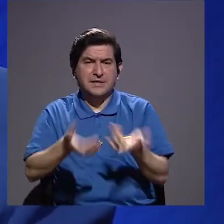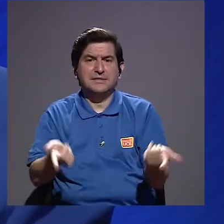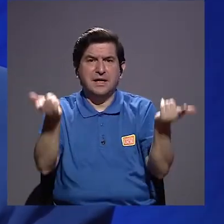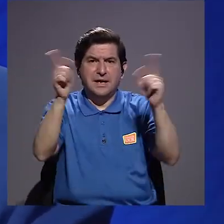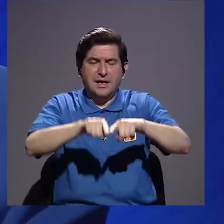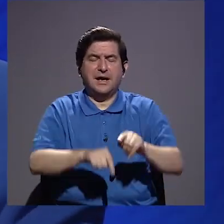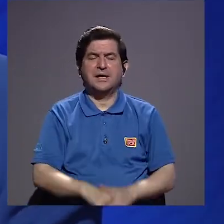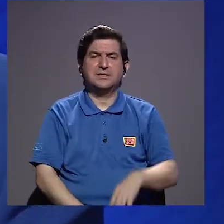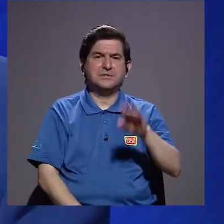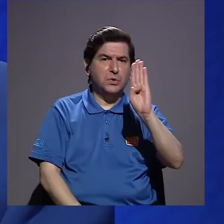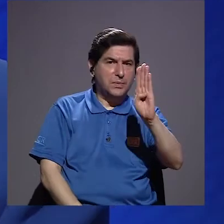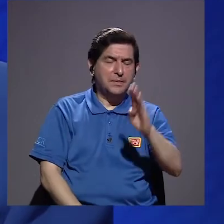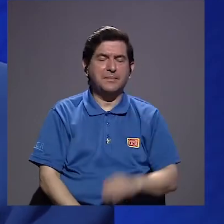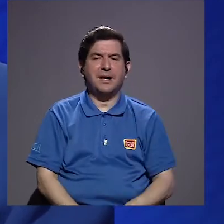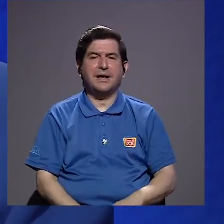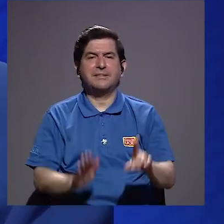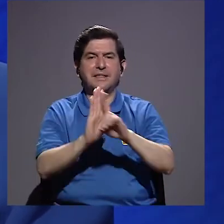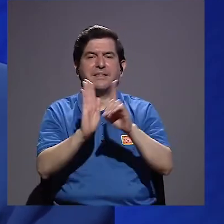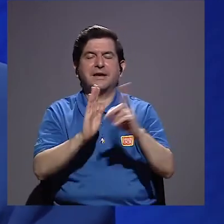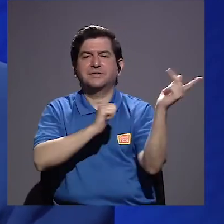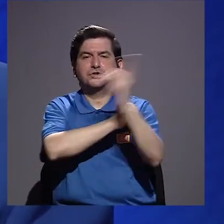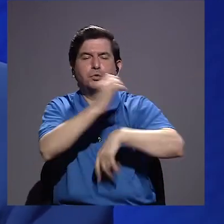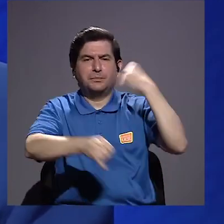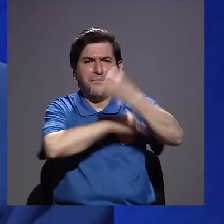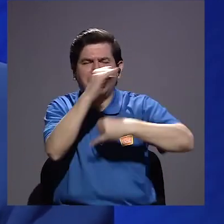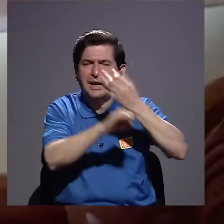el caso Bemba en Derecho Penal Internacional.